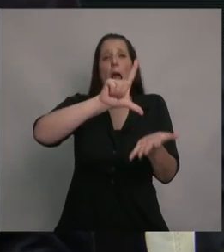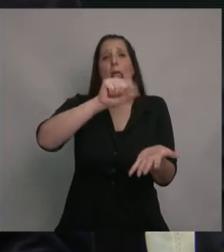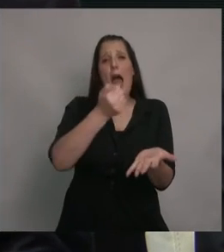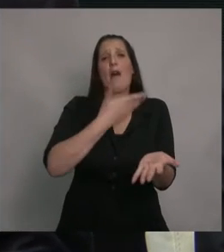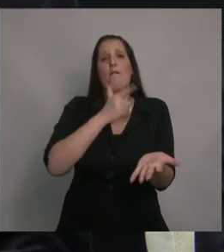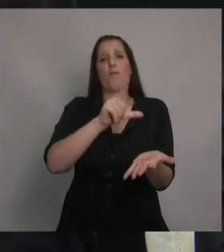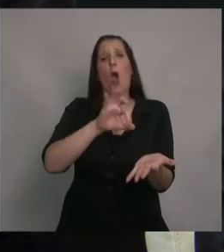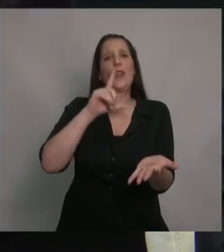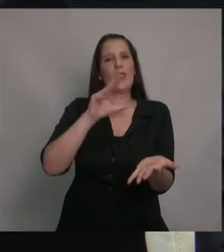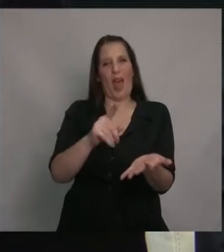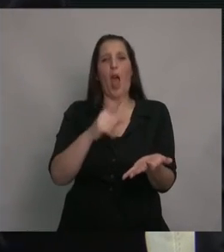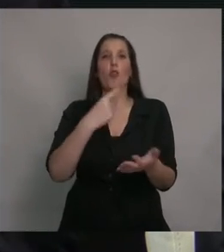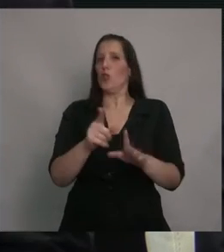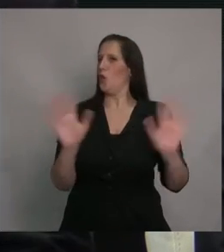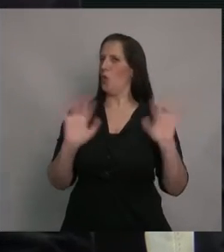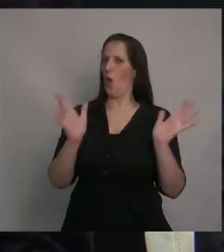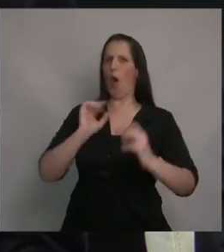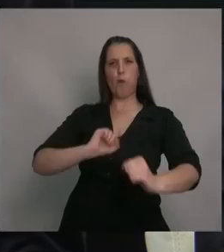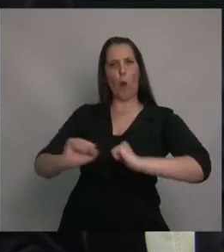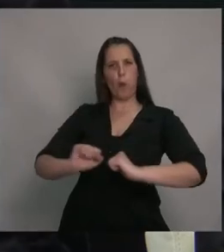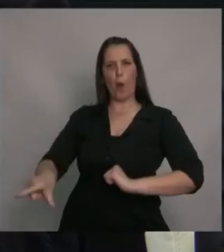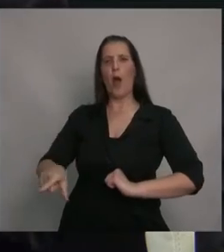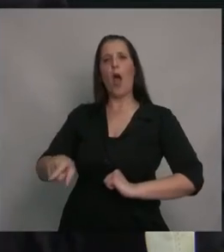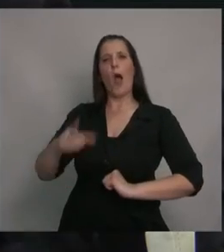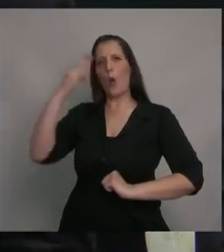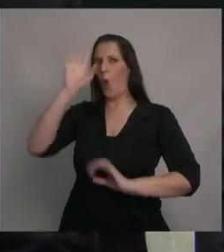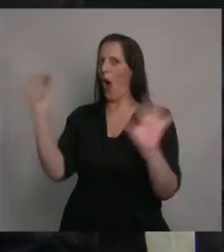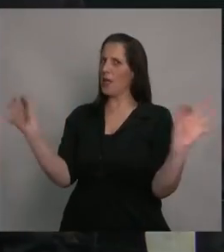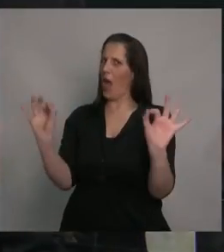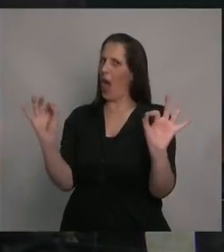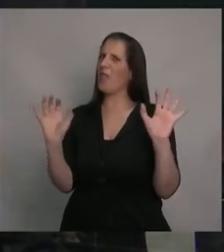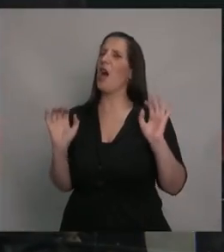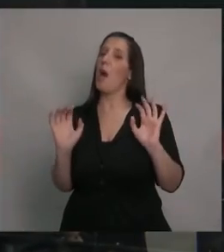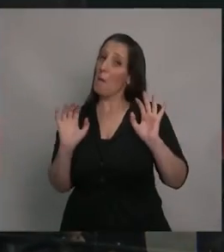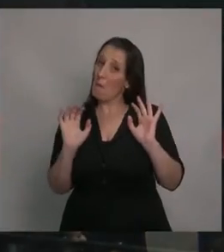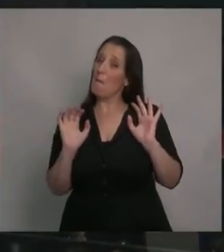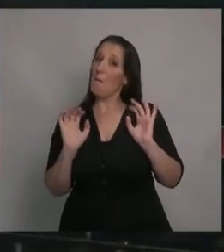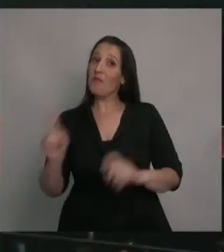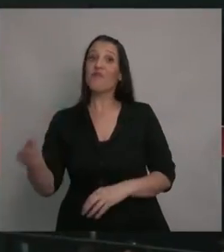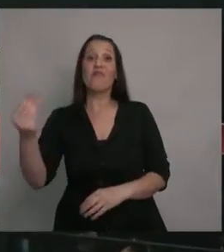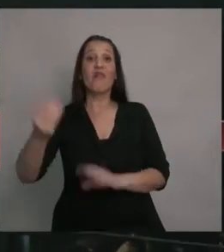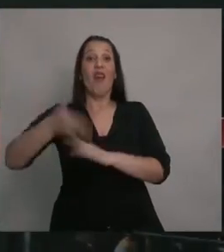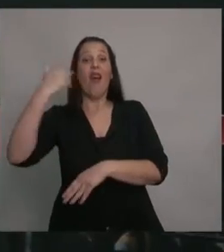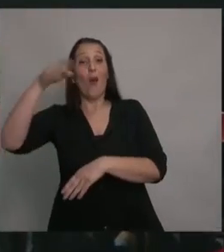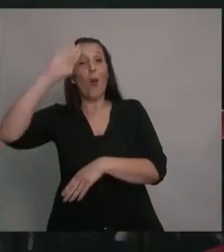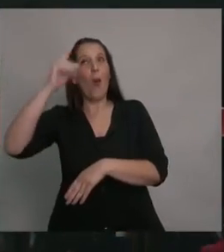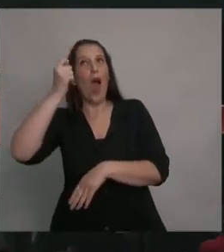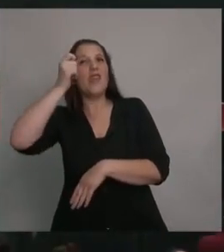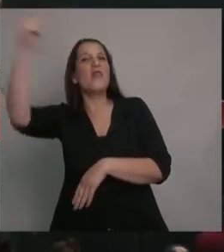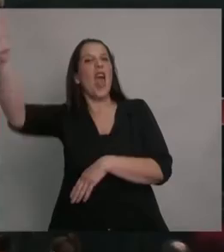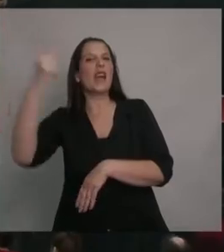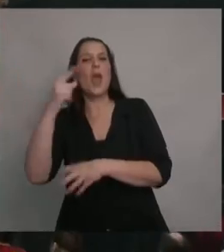Cuba. Producto de eso, Cuba se vio en la necesidad de enviar un grupo de hombres a infiltrar esas